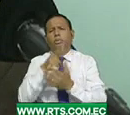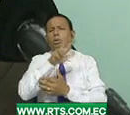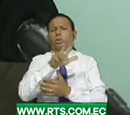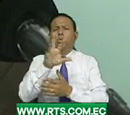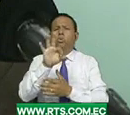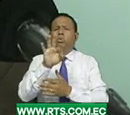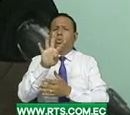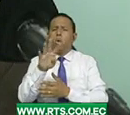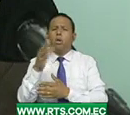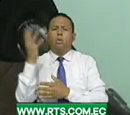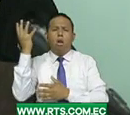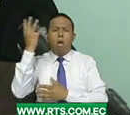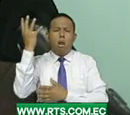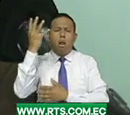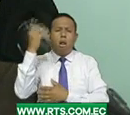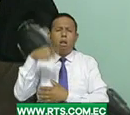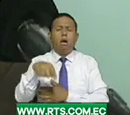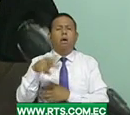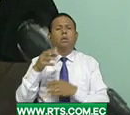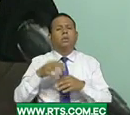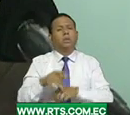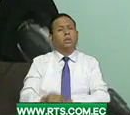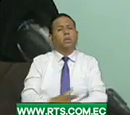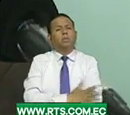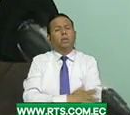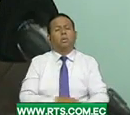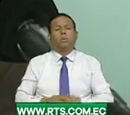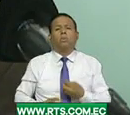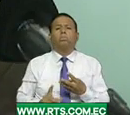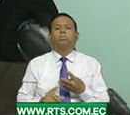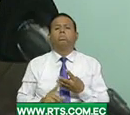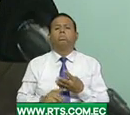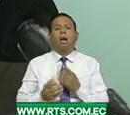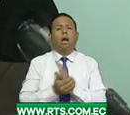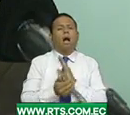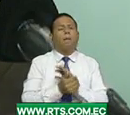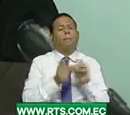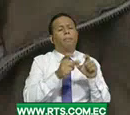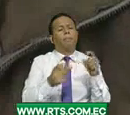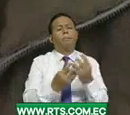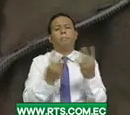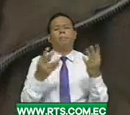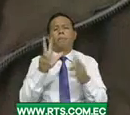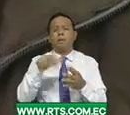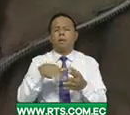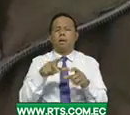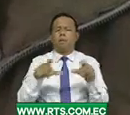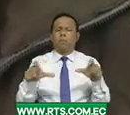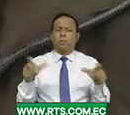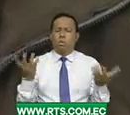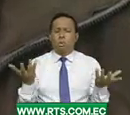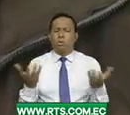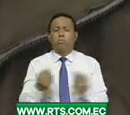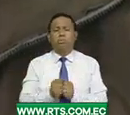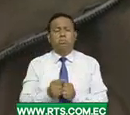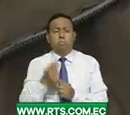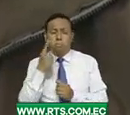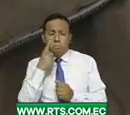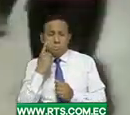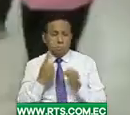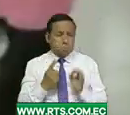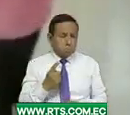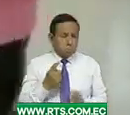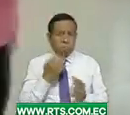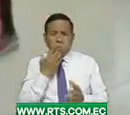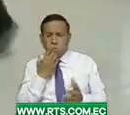sensibilización, se ha capacitado a 29.362 personas. No tienen evidencia sobre una posible utilización